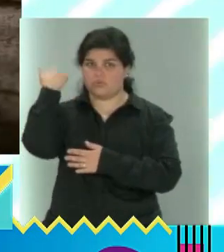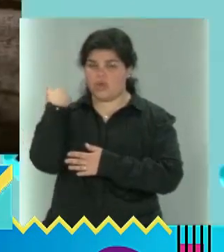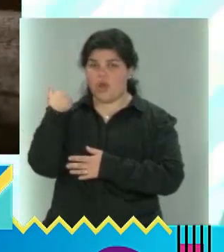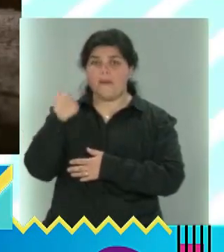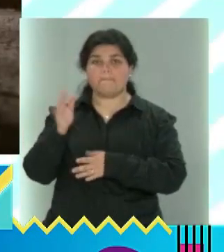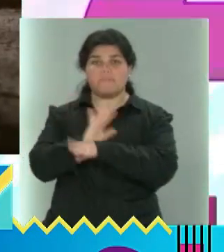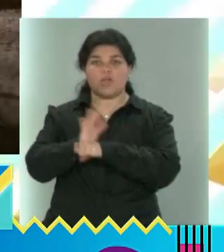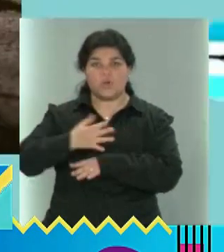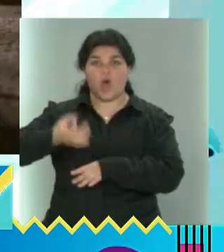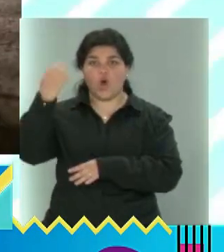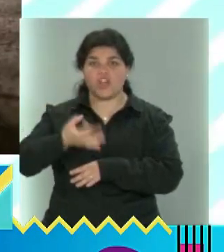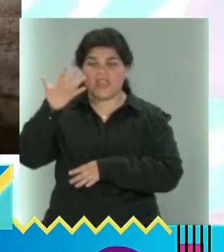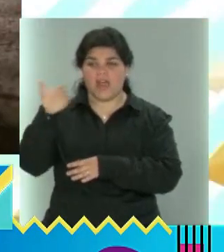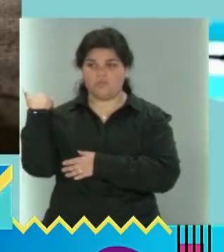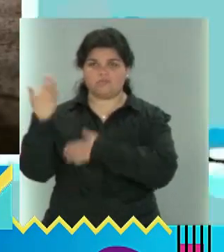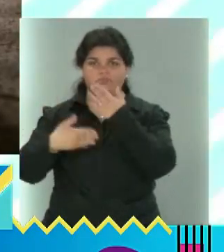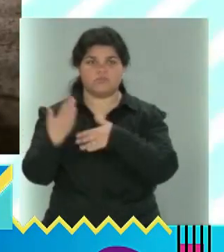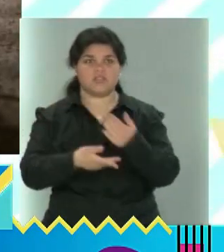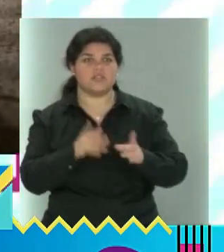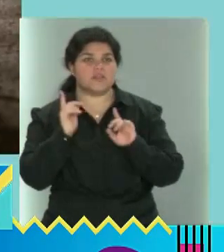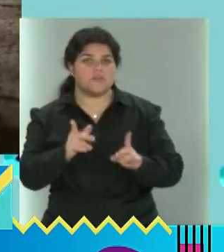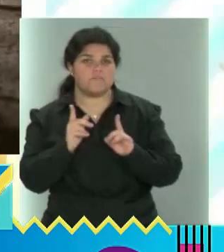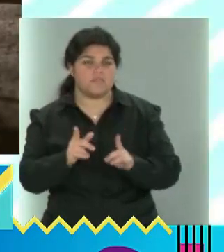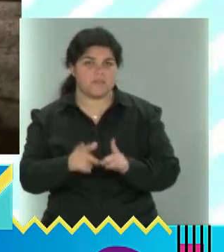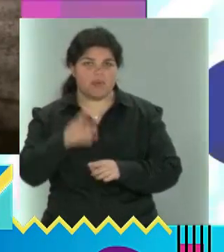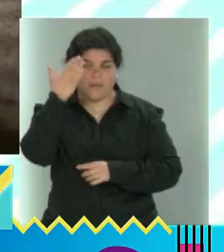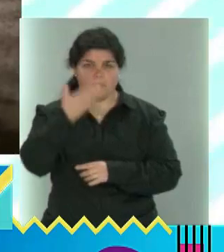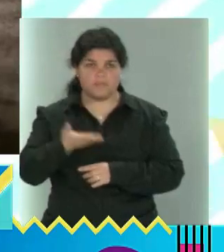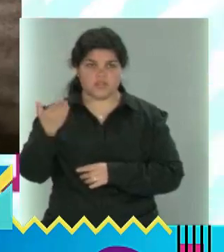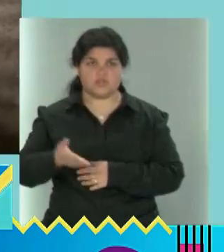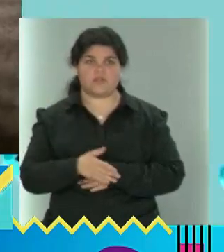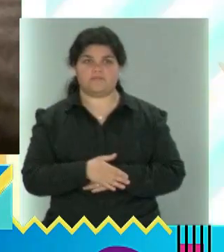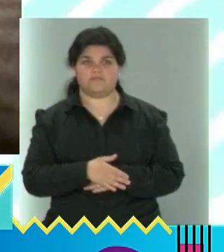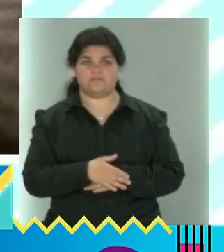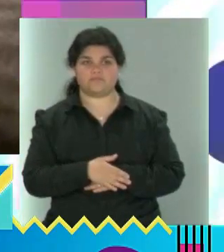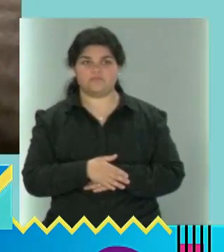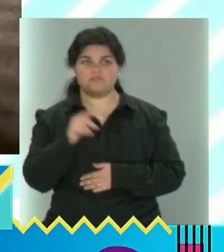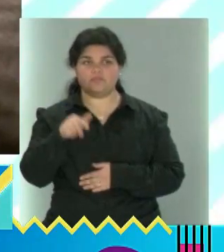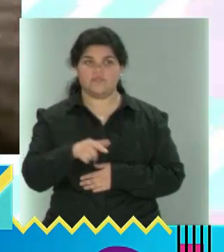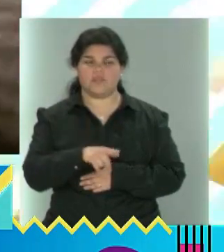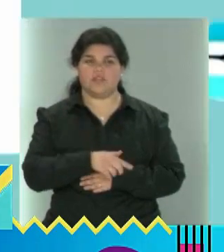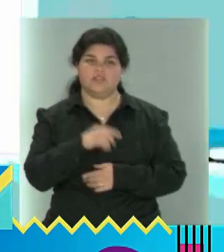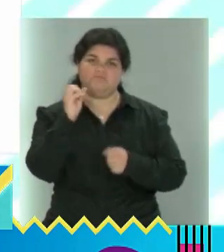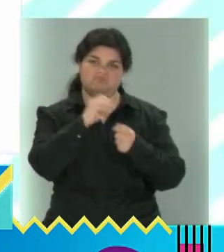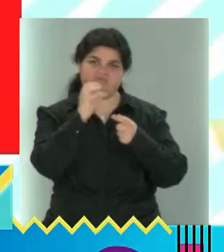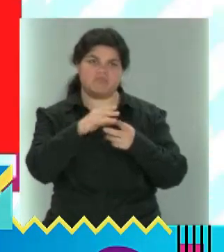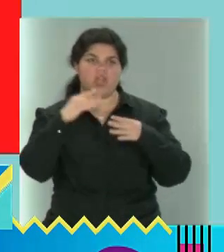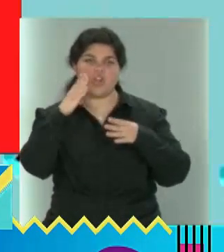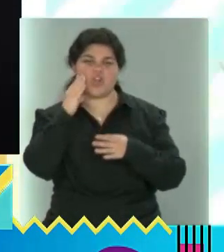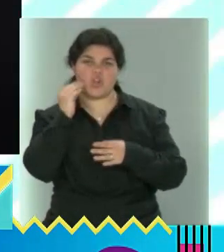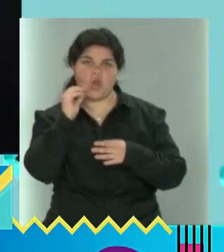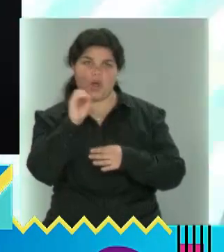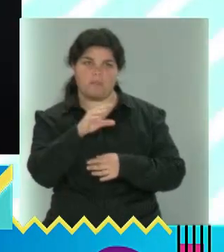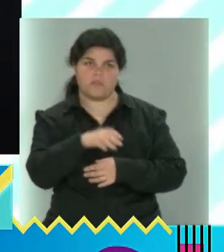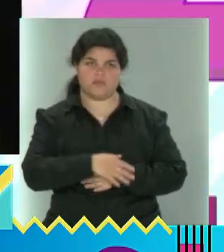original. Cobra Kai conserva a los protagonistas de la película de Karate Kid. William Zabka como Johnny Lawrence, Ralph Macchio como Daniel